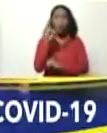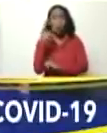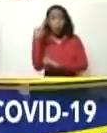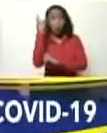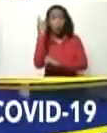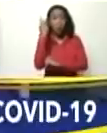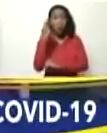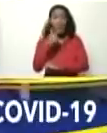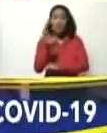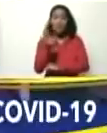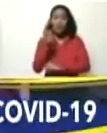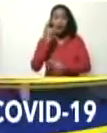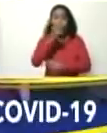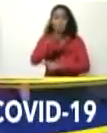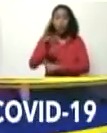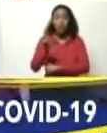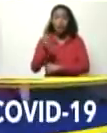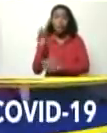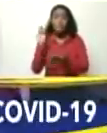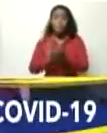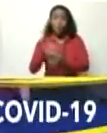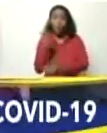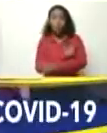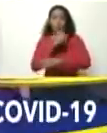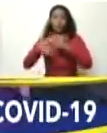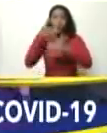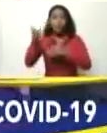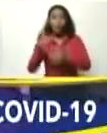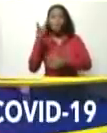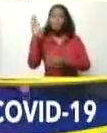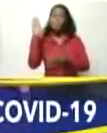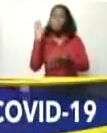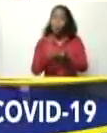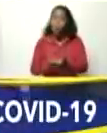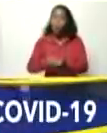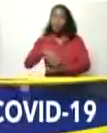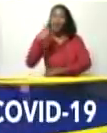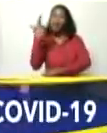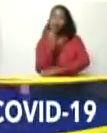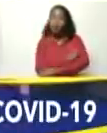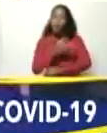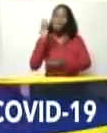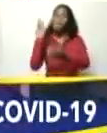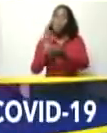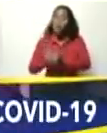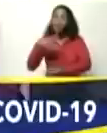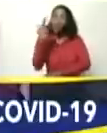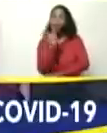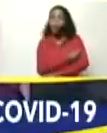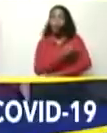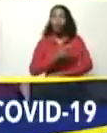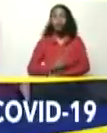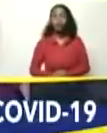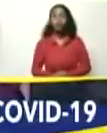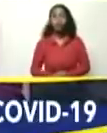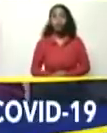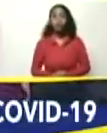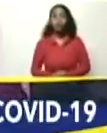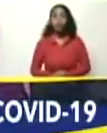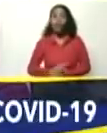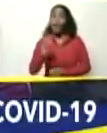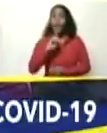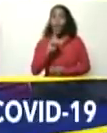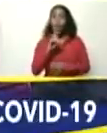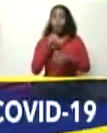gente. Me pongo la vacuna después. Póngase la vacuna. Póngase la vacuna. Y no la pase